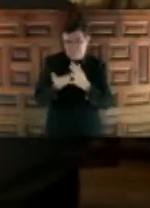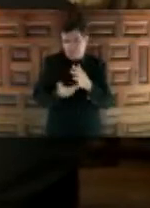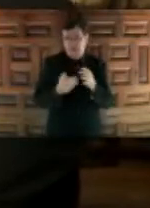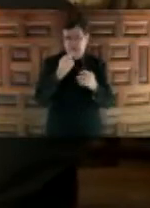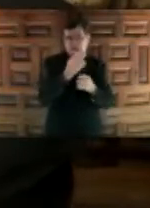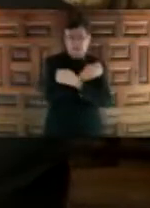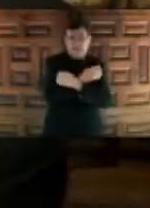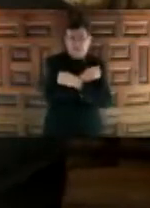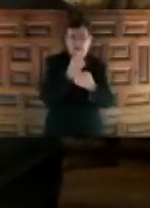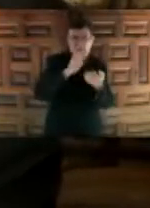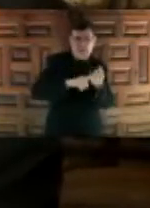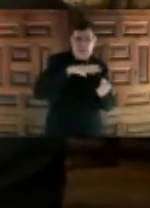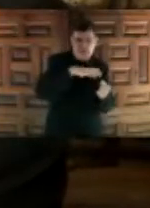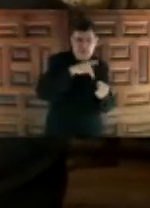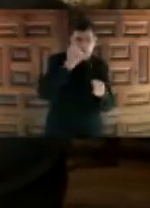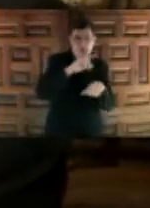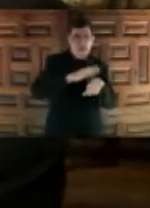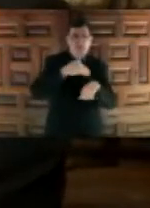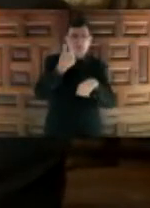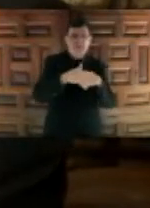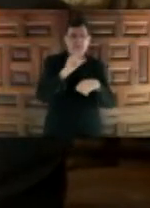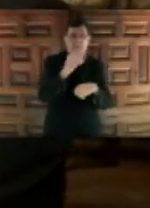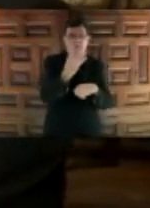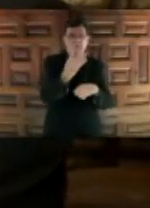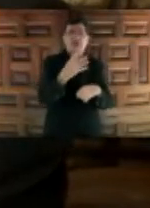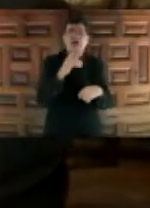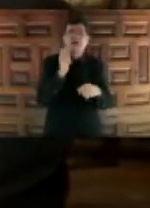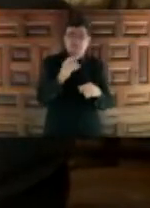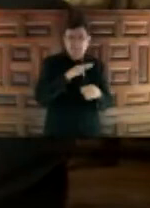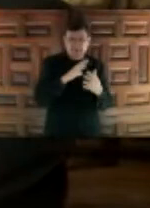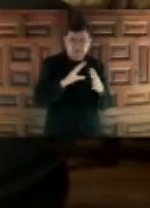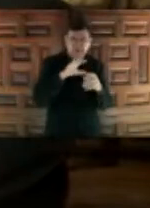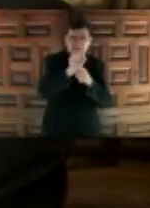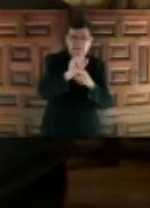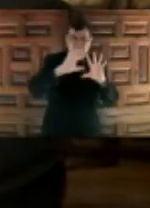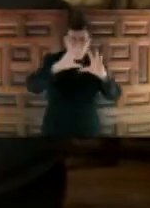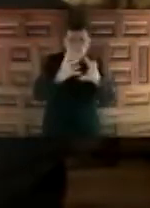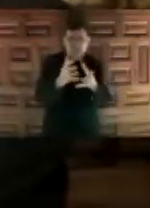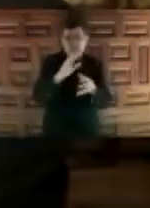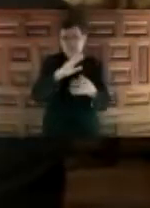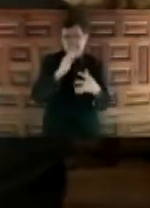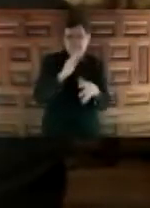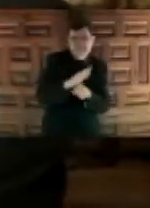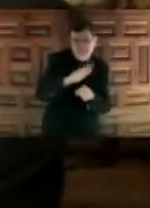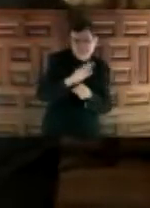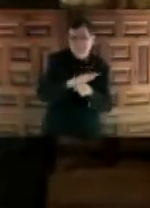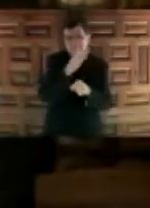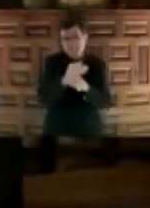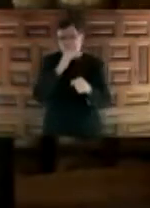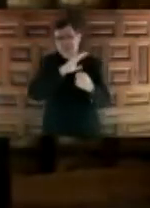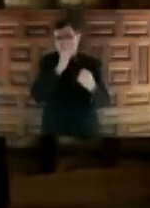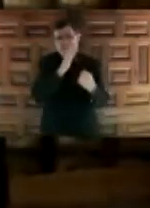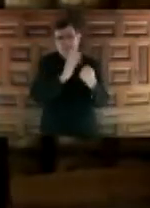traza, digamos, como una de las metas para el 24, que pues podamos alcanzar una cobertura intermedia para pues el cierre